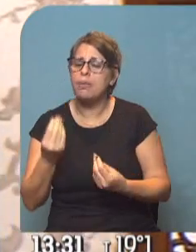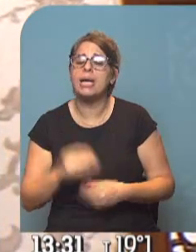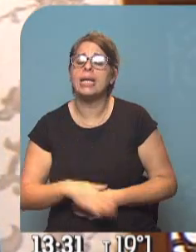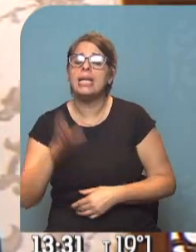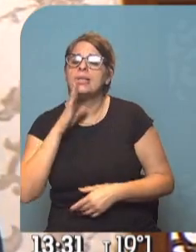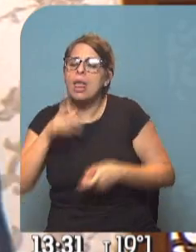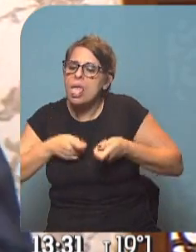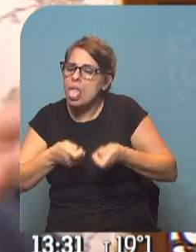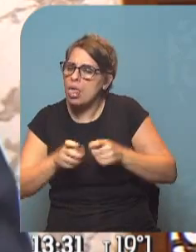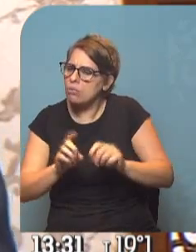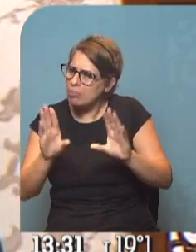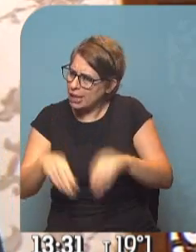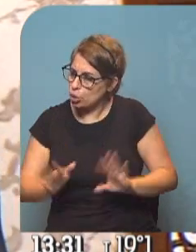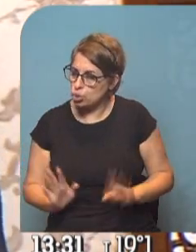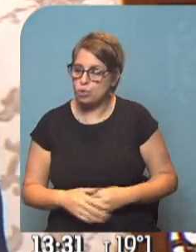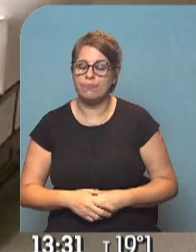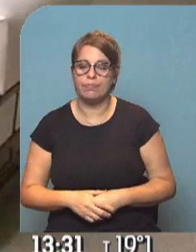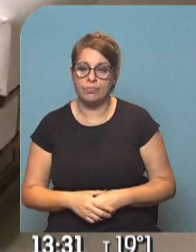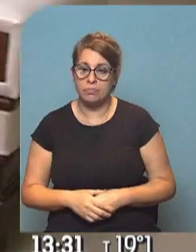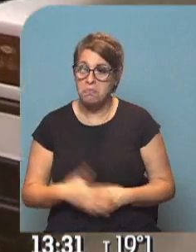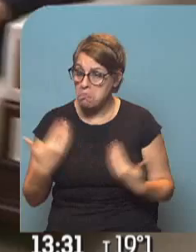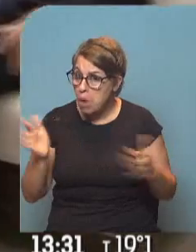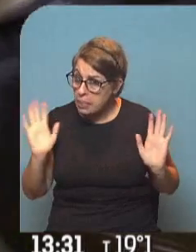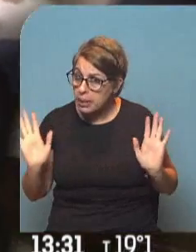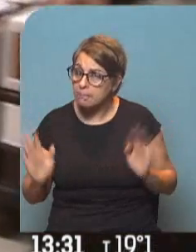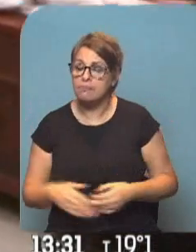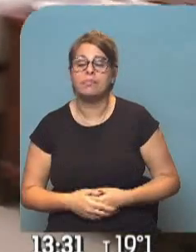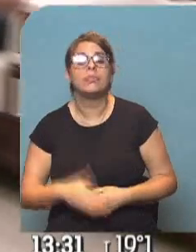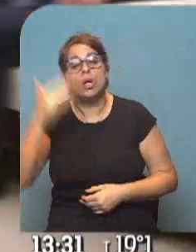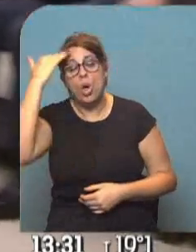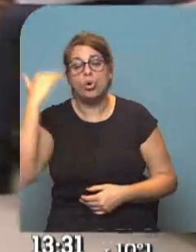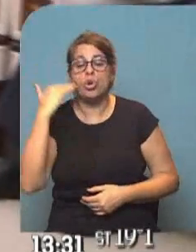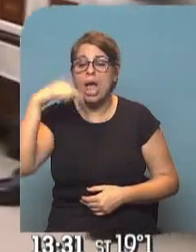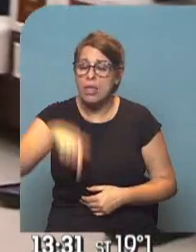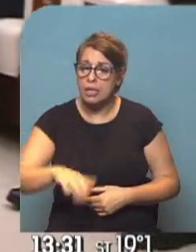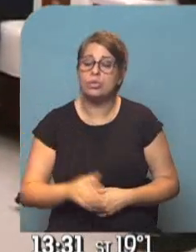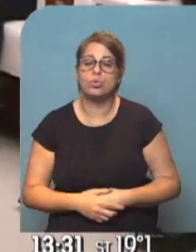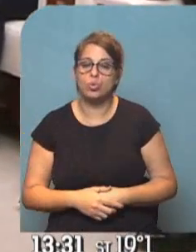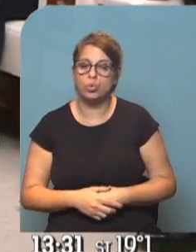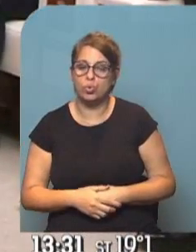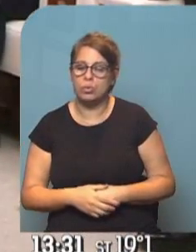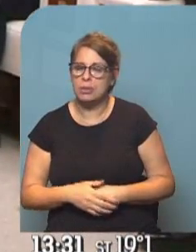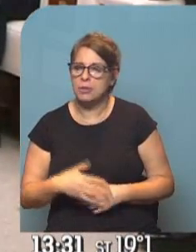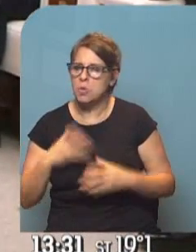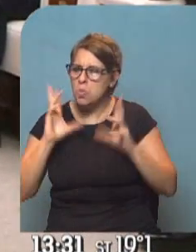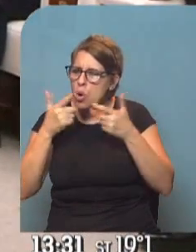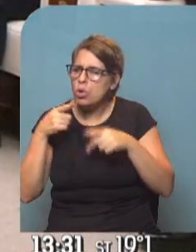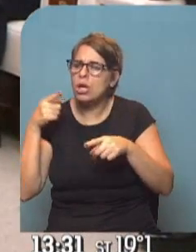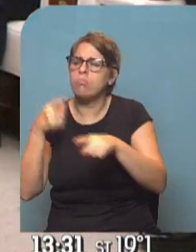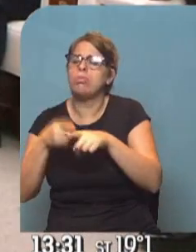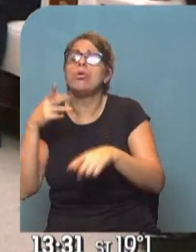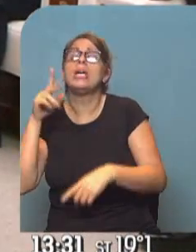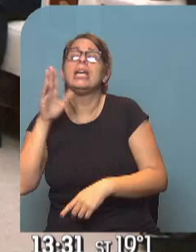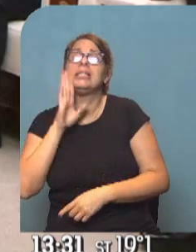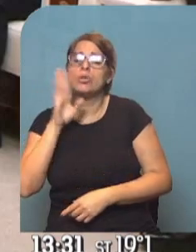de los Estados Unidos. No es algo descabellado. En Corea del Sur, el resentimiento con Washington por la larga